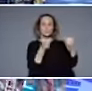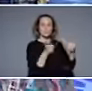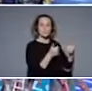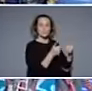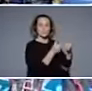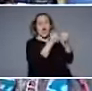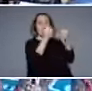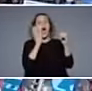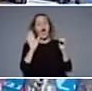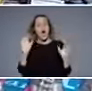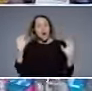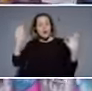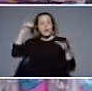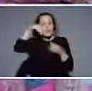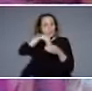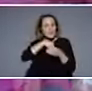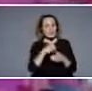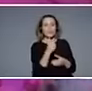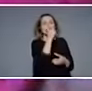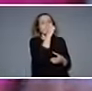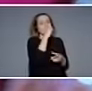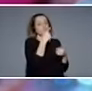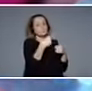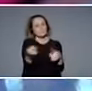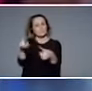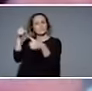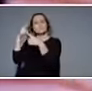Aunque el vino es diferente